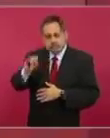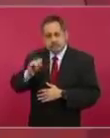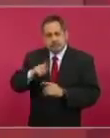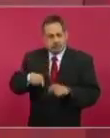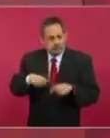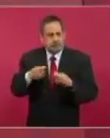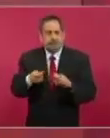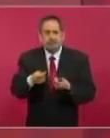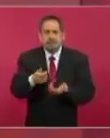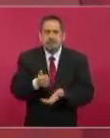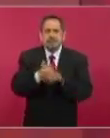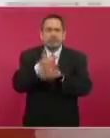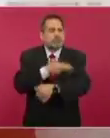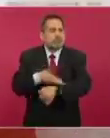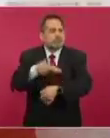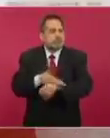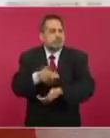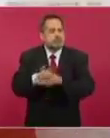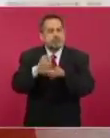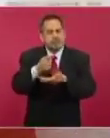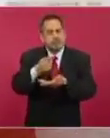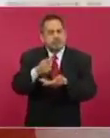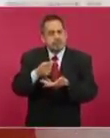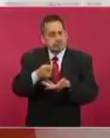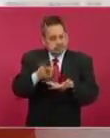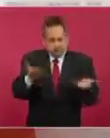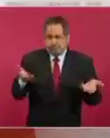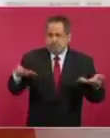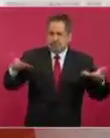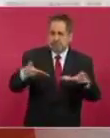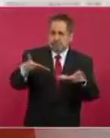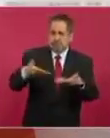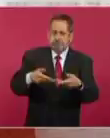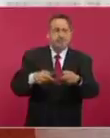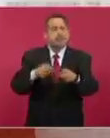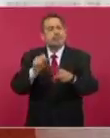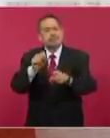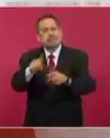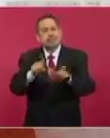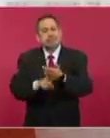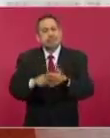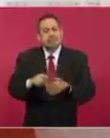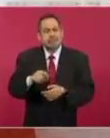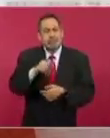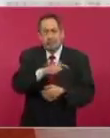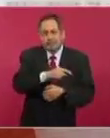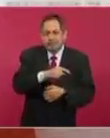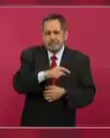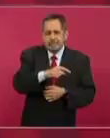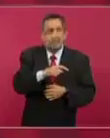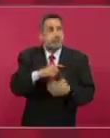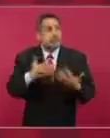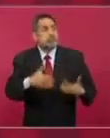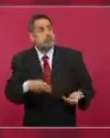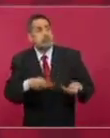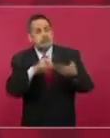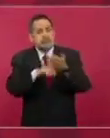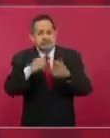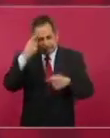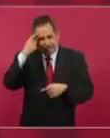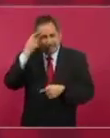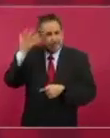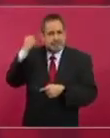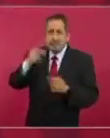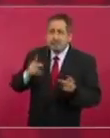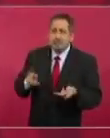facilidad. Es decir, lo que pasó con lo de Encinas, vendieron la planta,